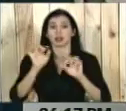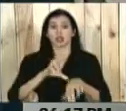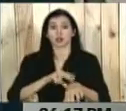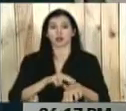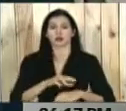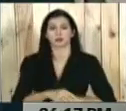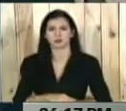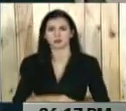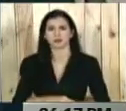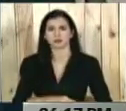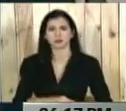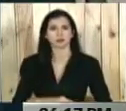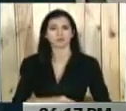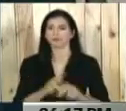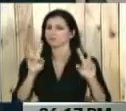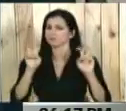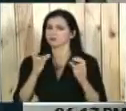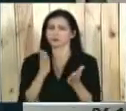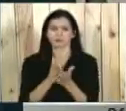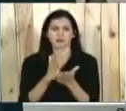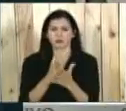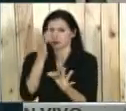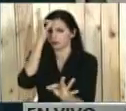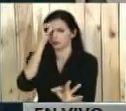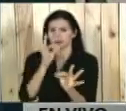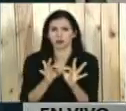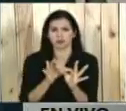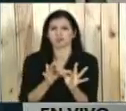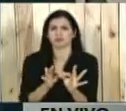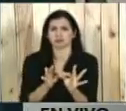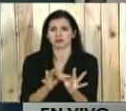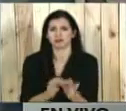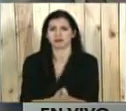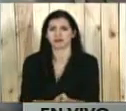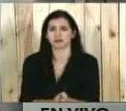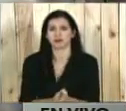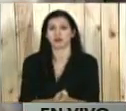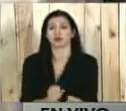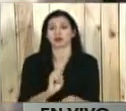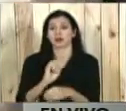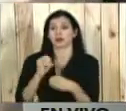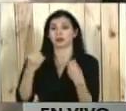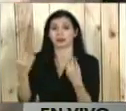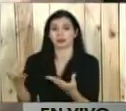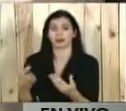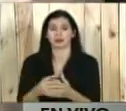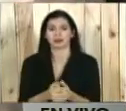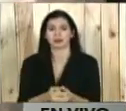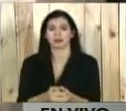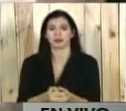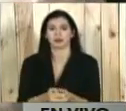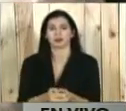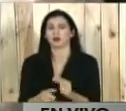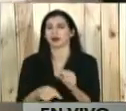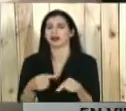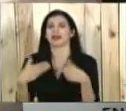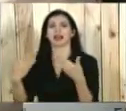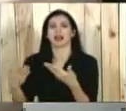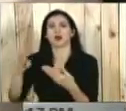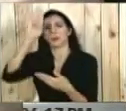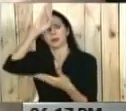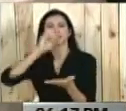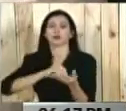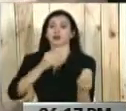con perseverancia, con fe. Y le envié como regalo al Papa